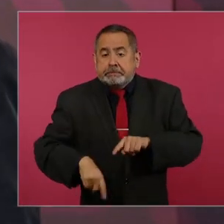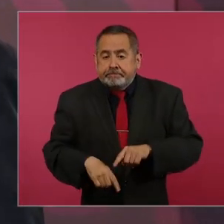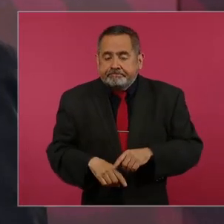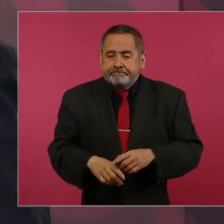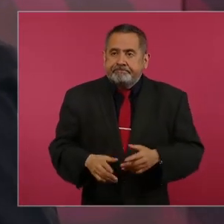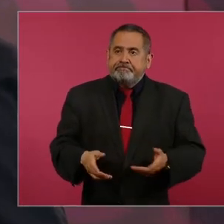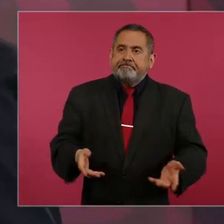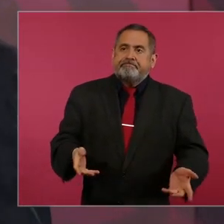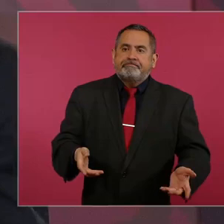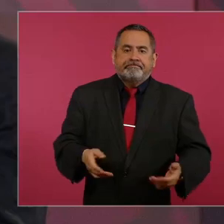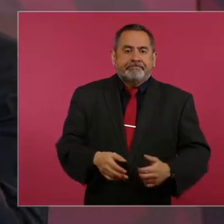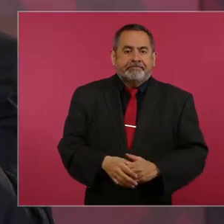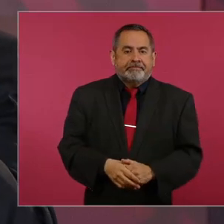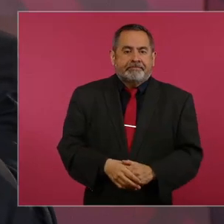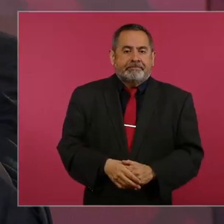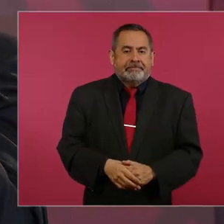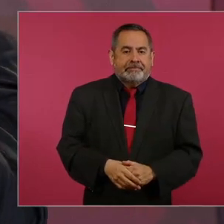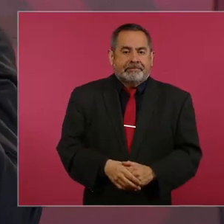Entonces,